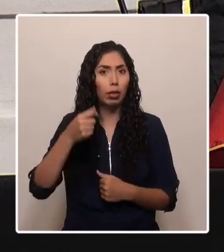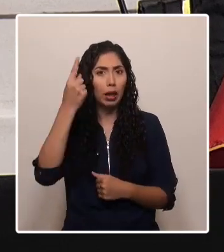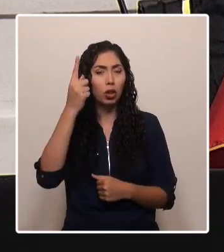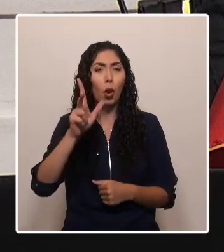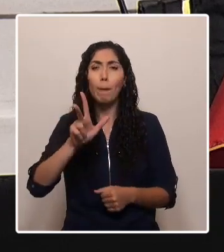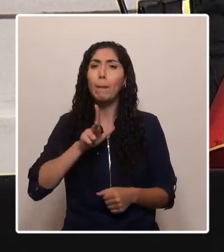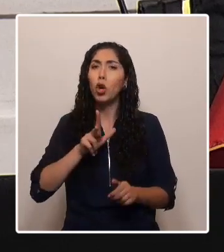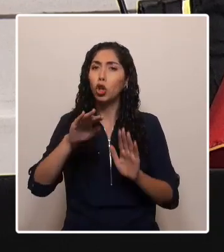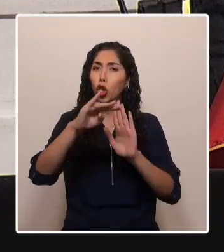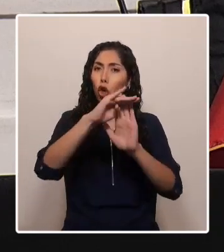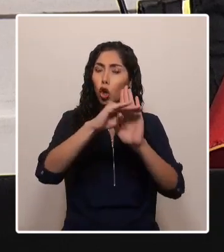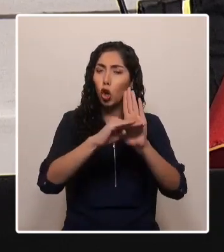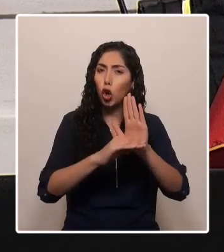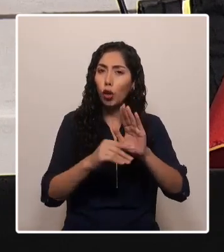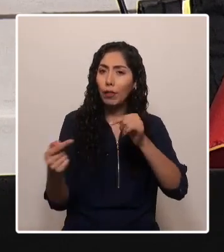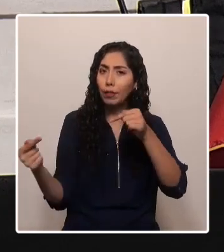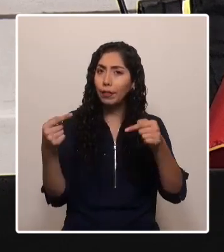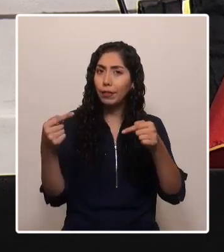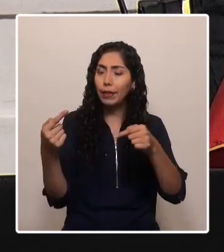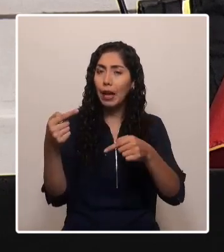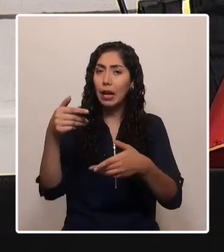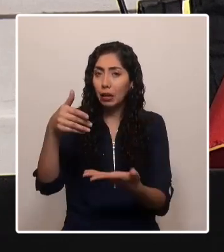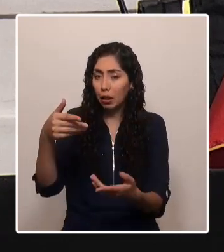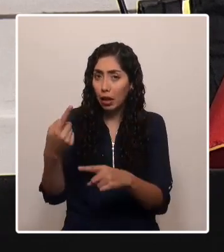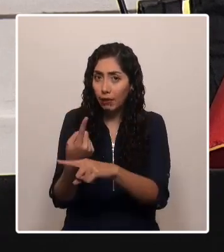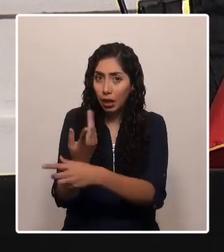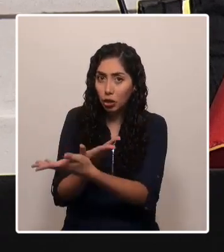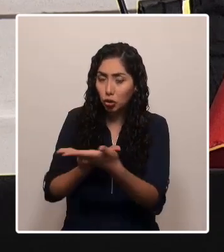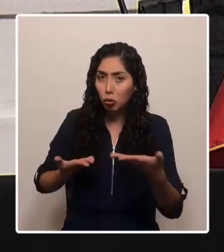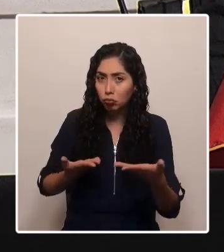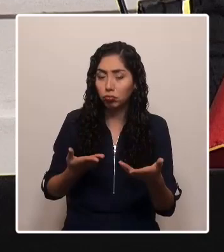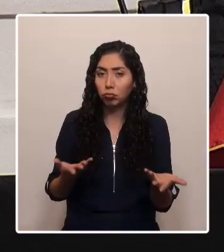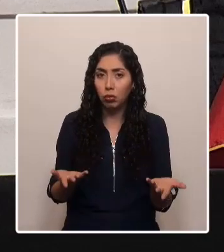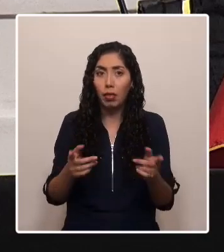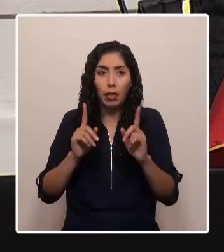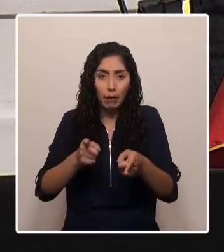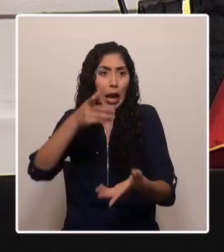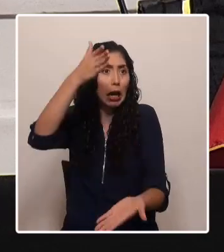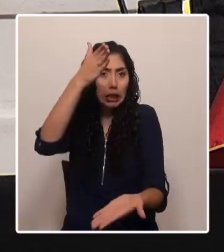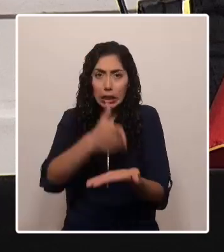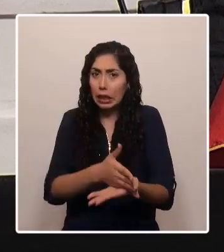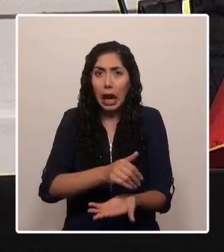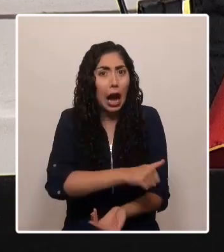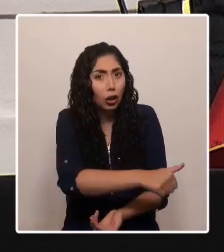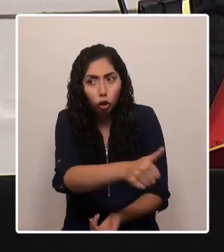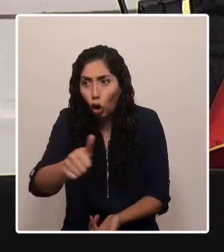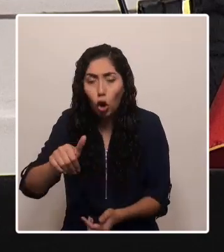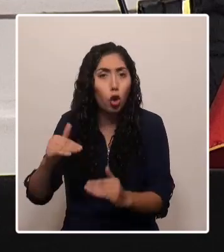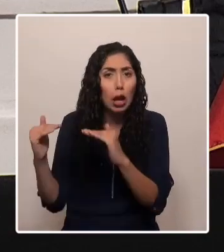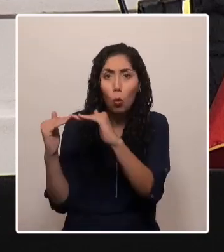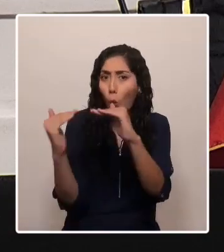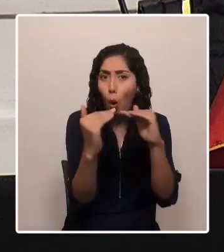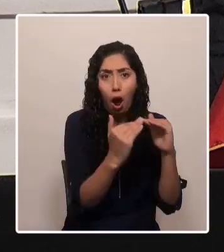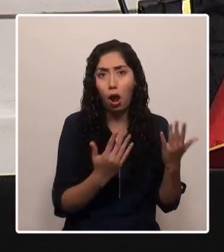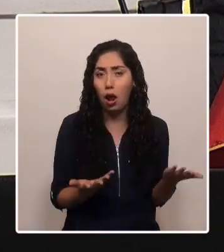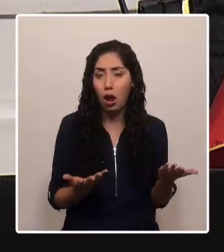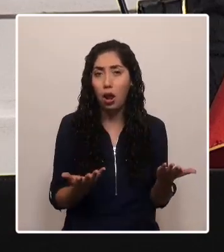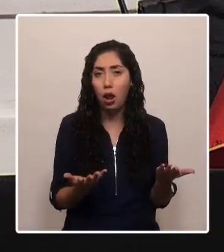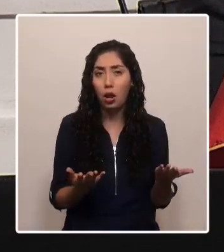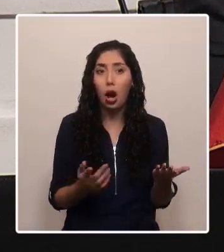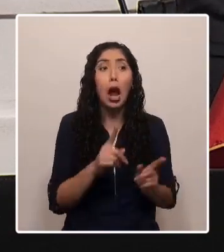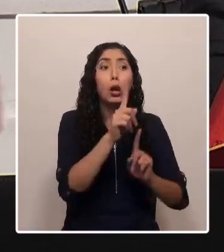del articulado en específico. Y si es así, bueno, entonces hagámoslo exigible a todos los convencionales constituyentes y no a algunos por sobre otros.